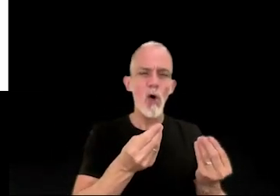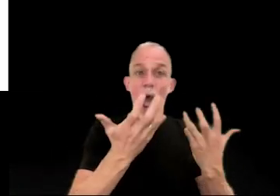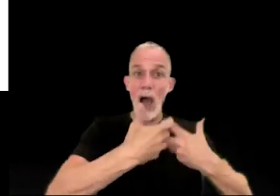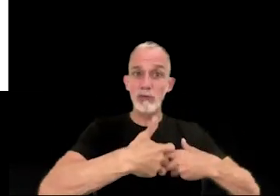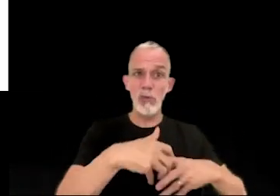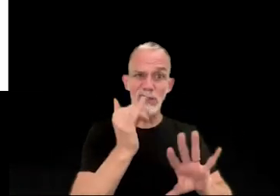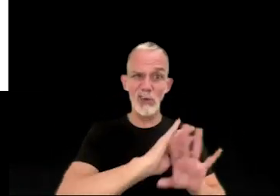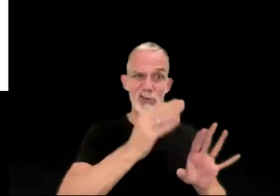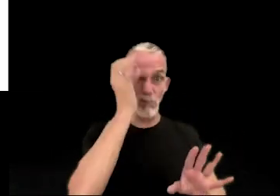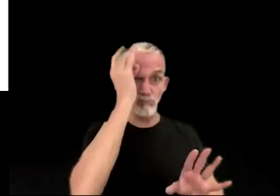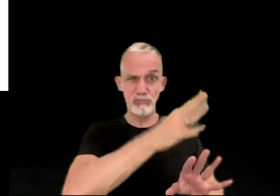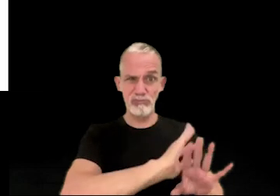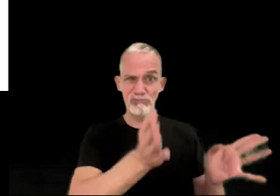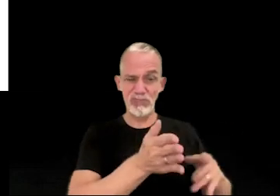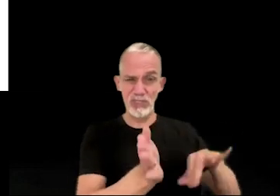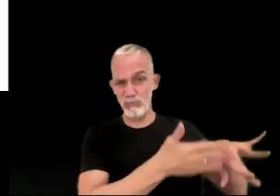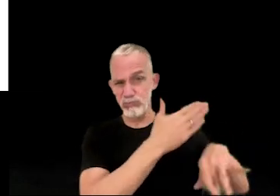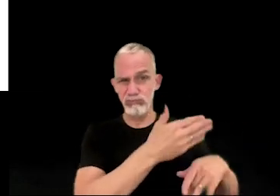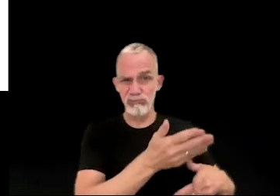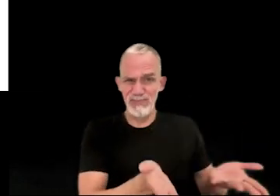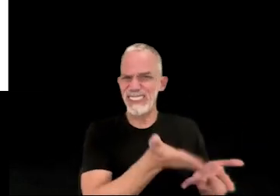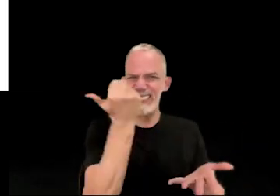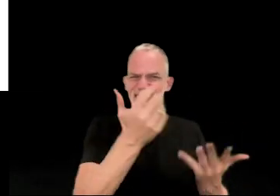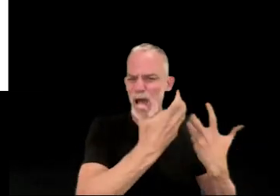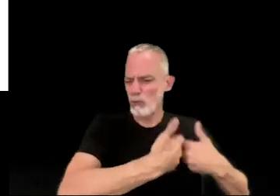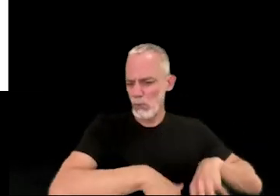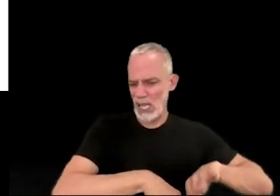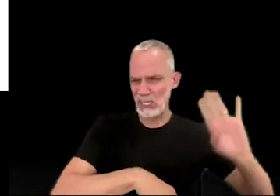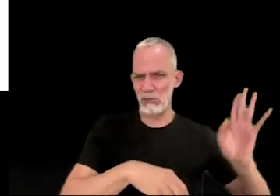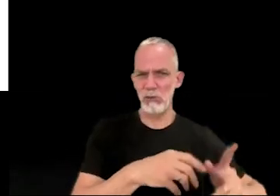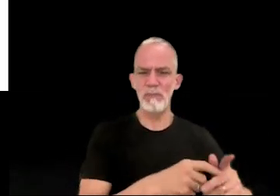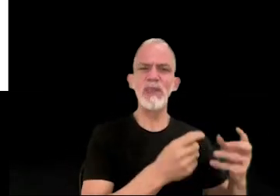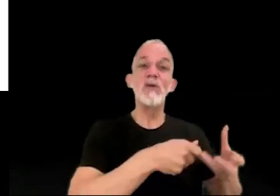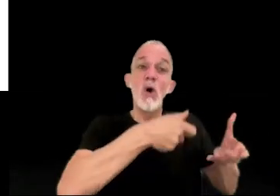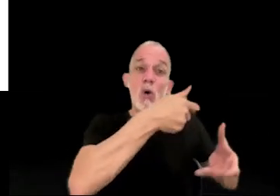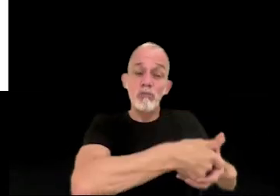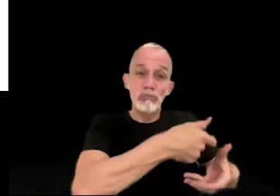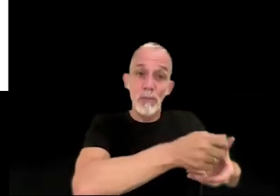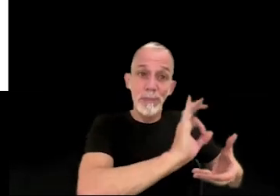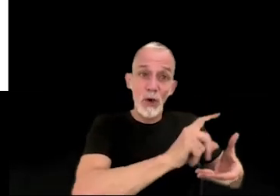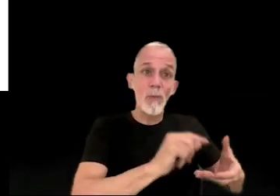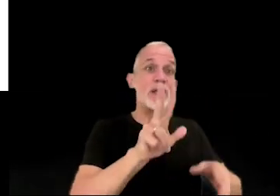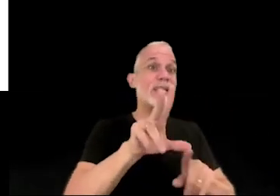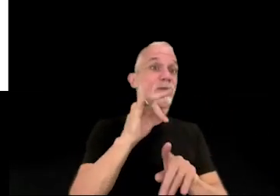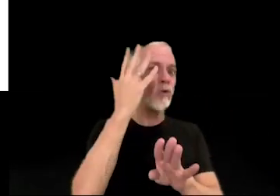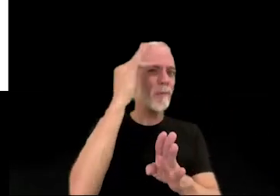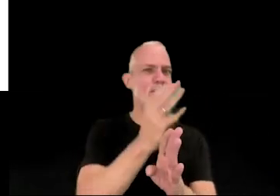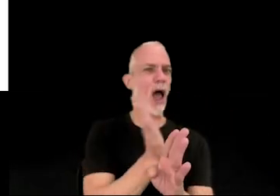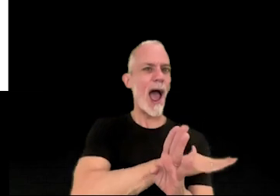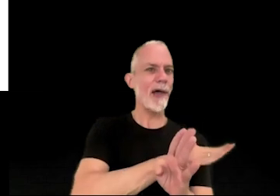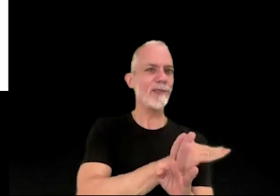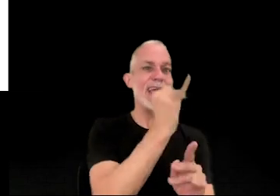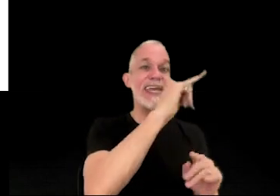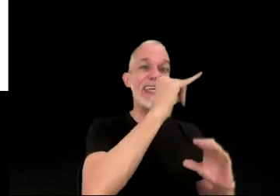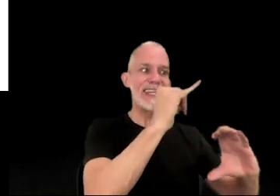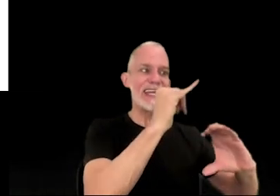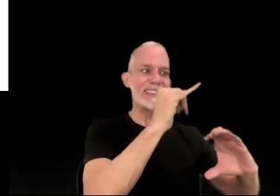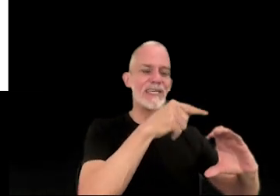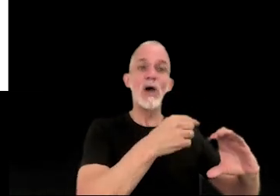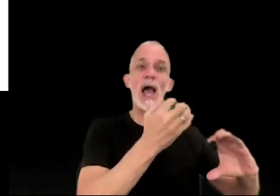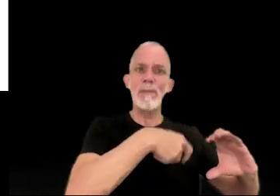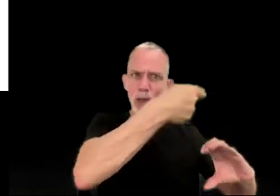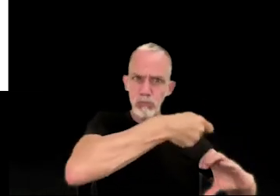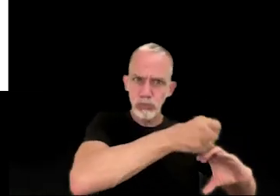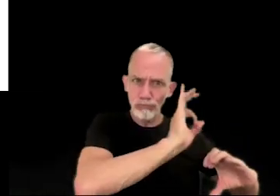ese caso quedarían condonados de pleno derecho. Ahora, eh, se hace sistémicamente,